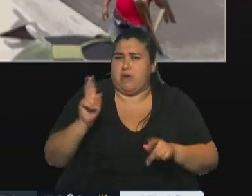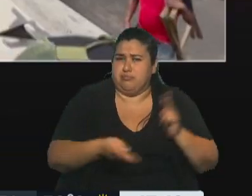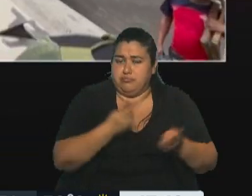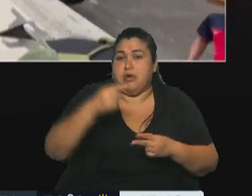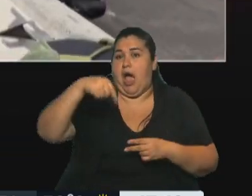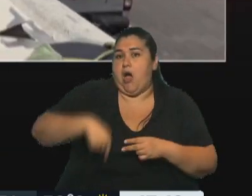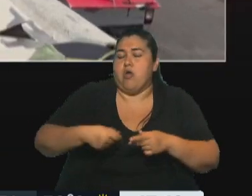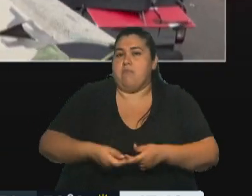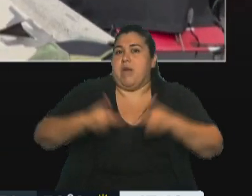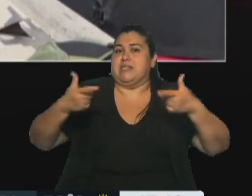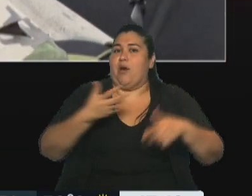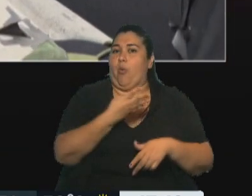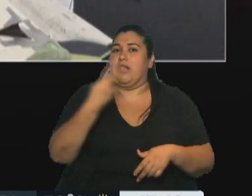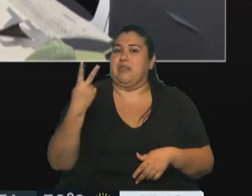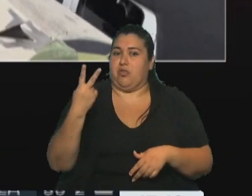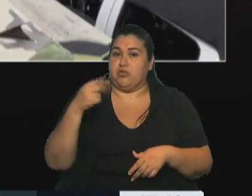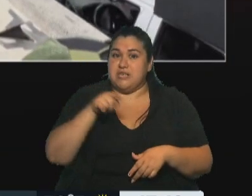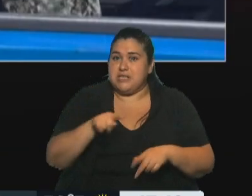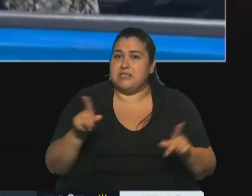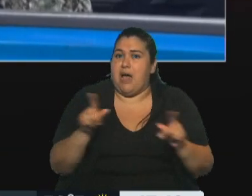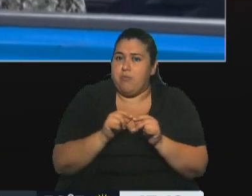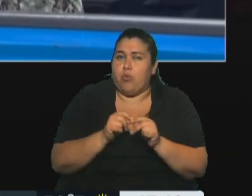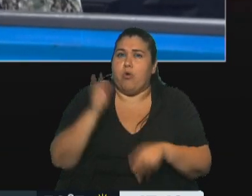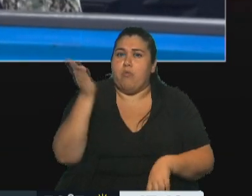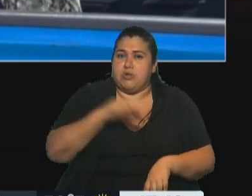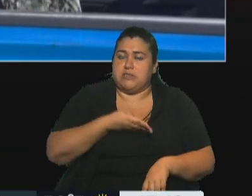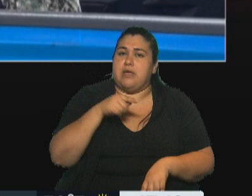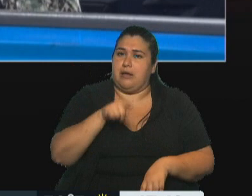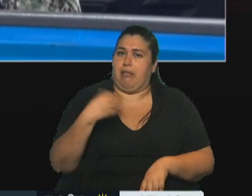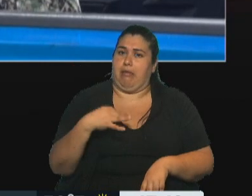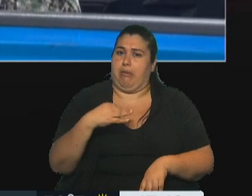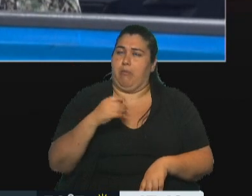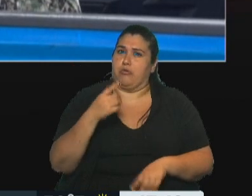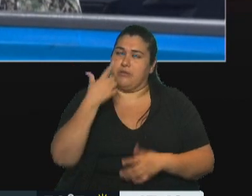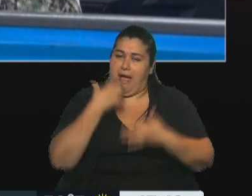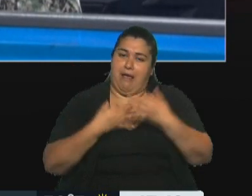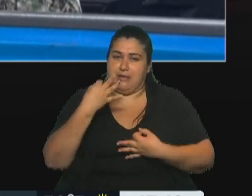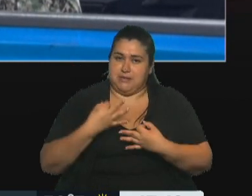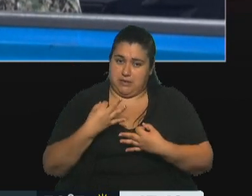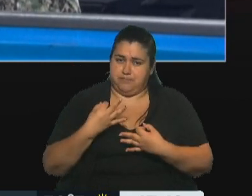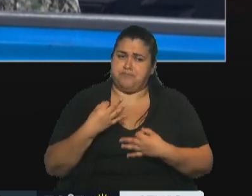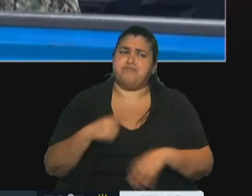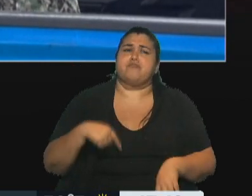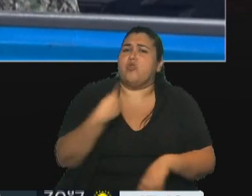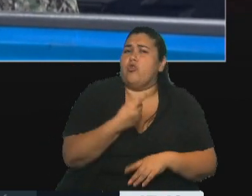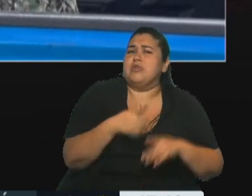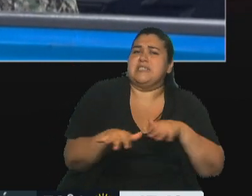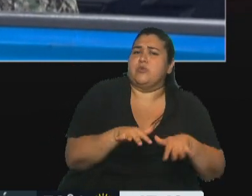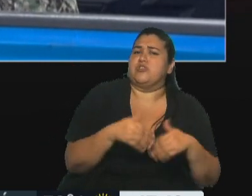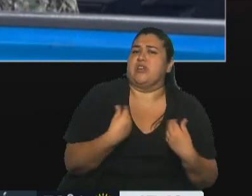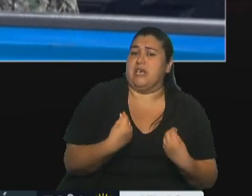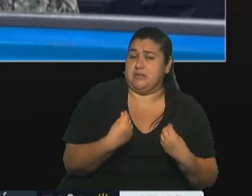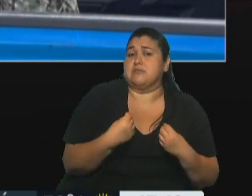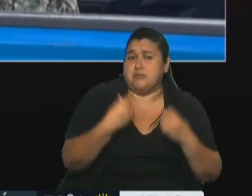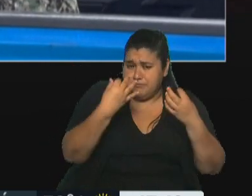un indicador que uno podría considerar. Los otros indicadores son de orden geopolítico. El